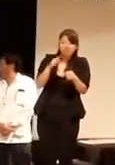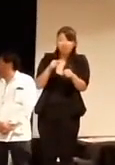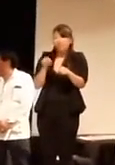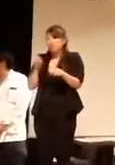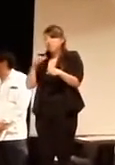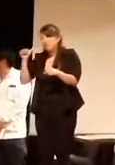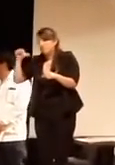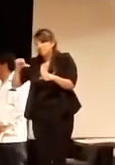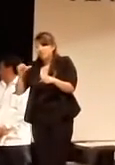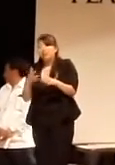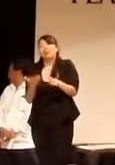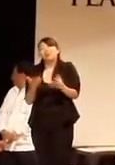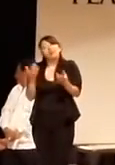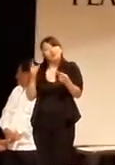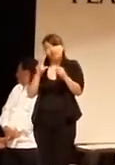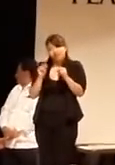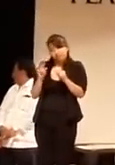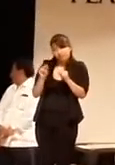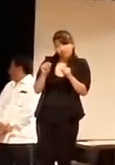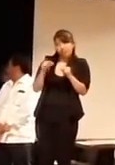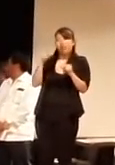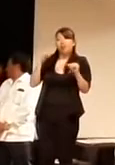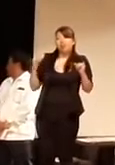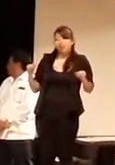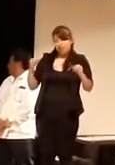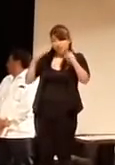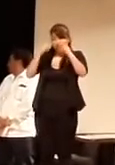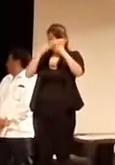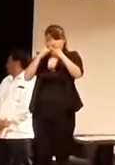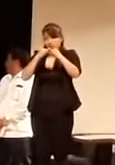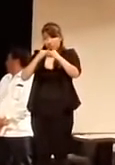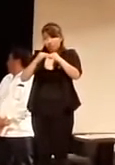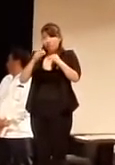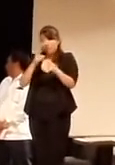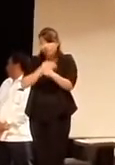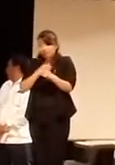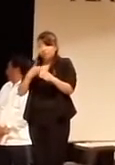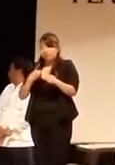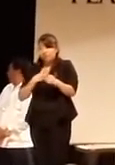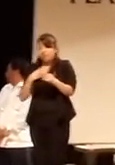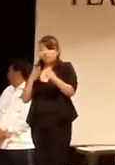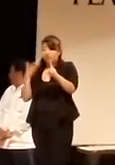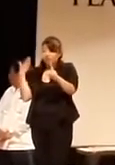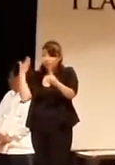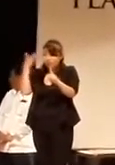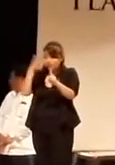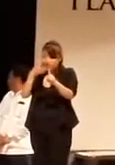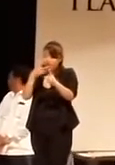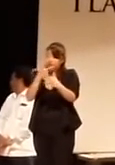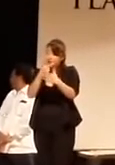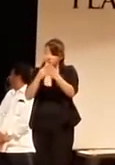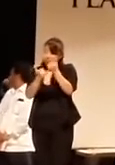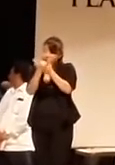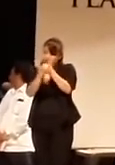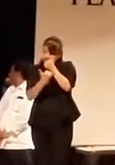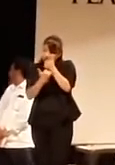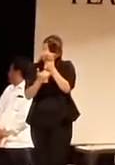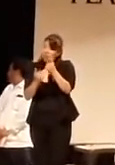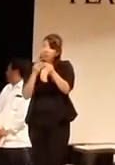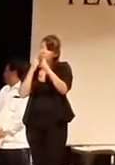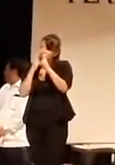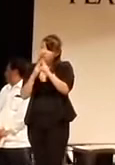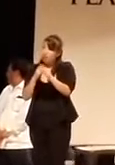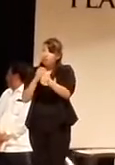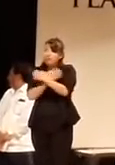institucional social, donde la escuela sea el ámbito que asume el reto de construir sus proyectos de trabajo para mejorar